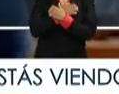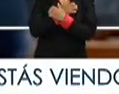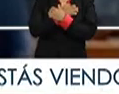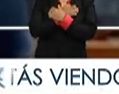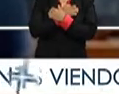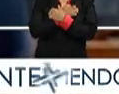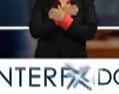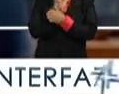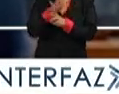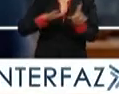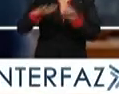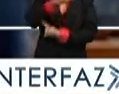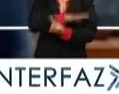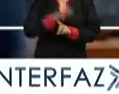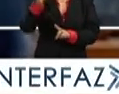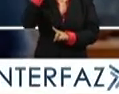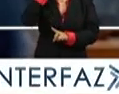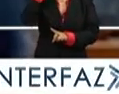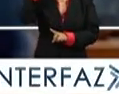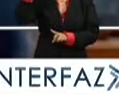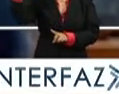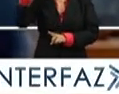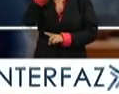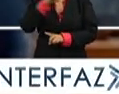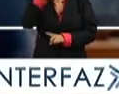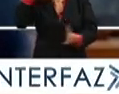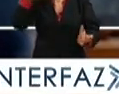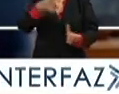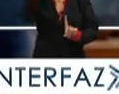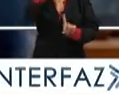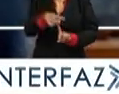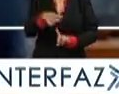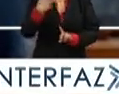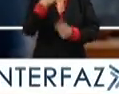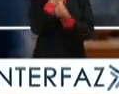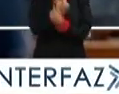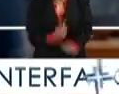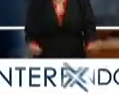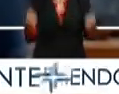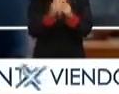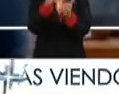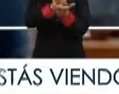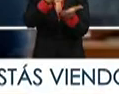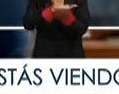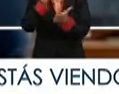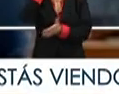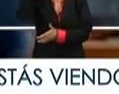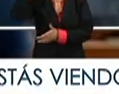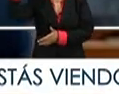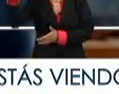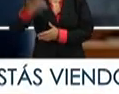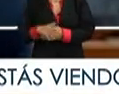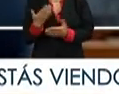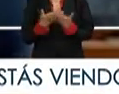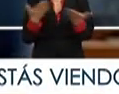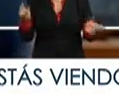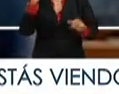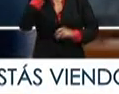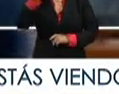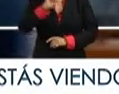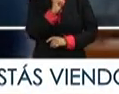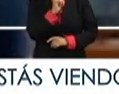especial, en el área auditiva y del lenguaje, exclusivamente para niños con discapacidad auditiva, en este caso